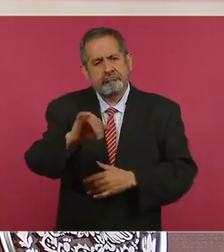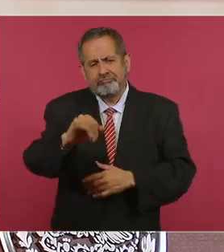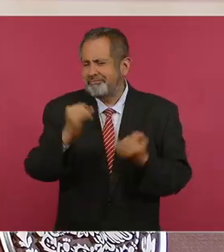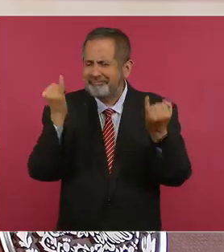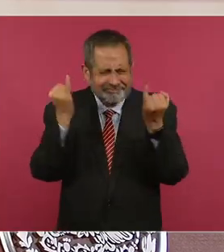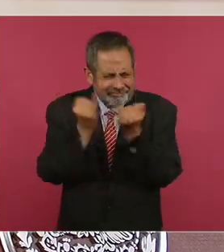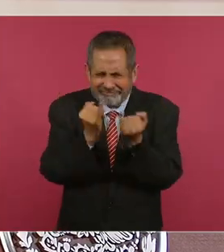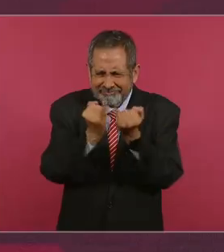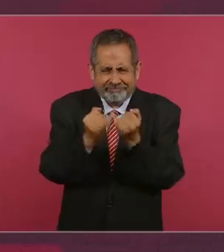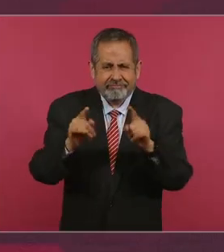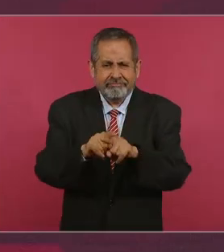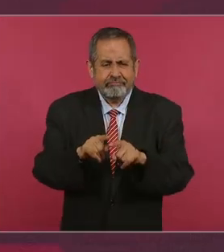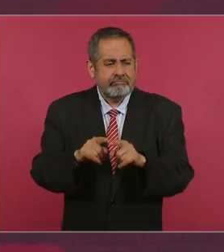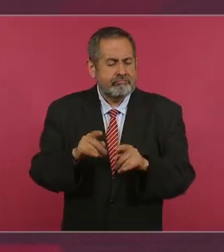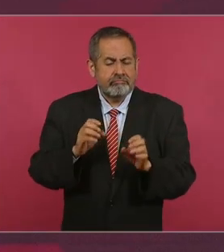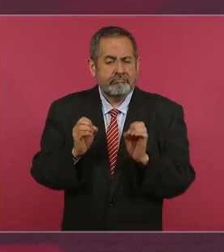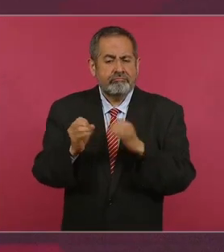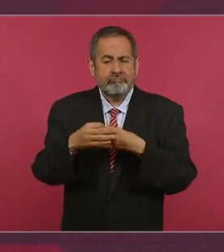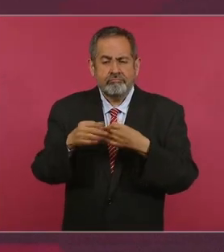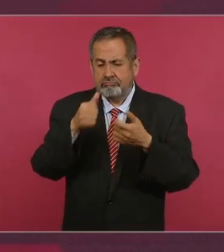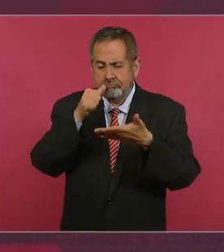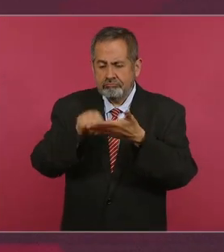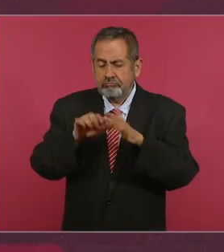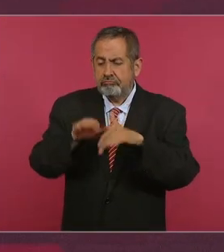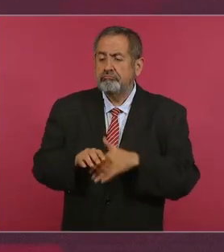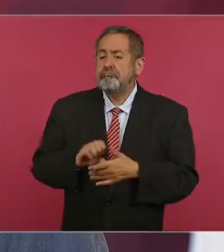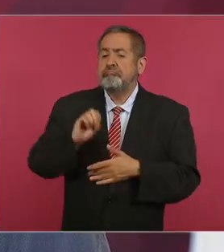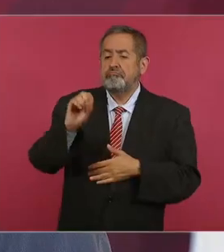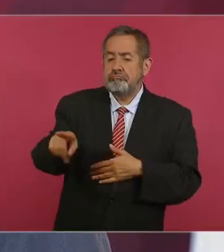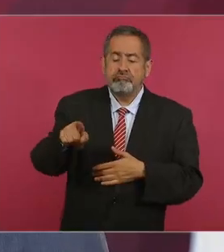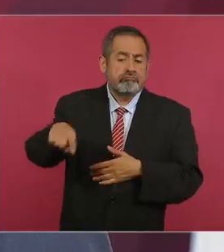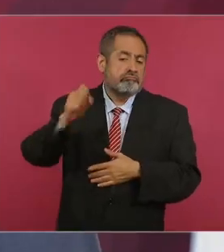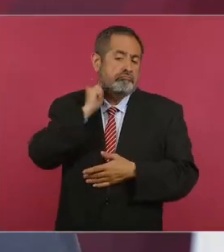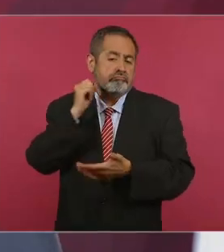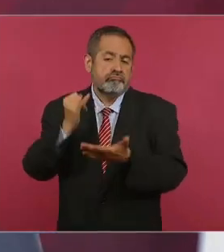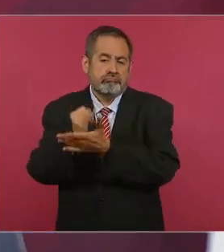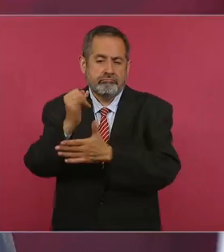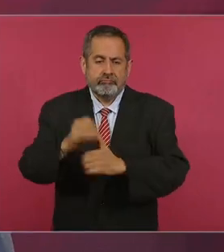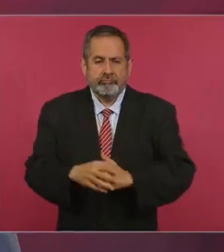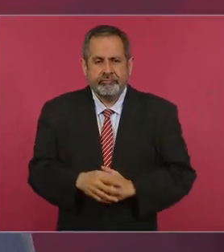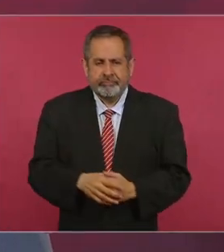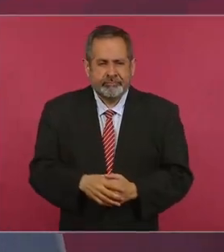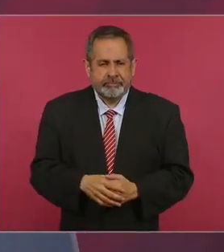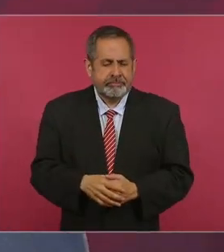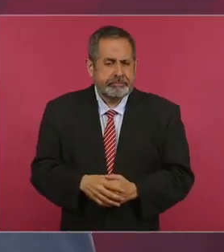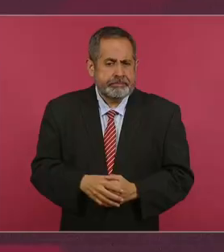igual el oficio y el Senado decidió. ¿Quién va